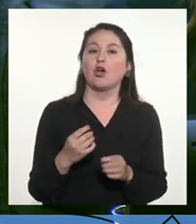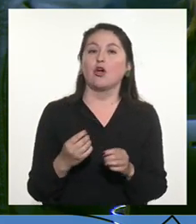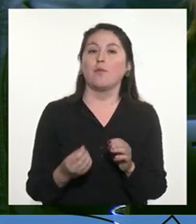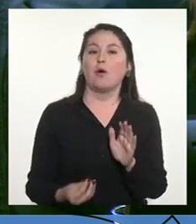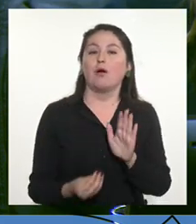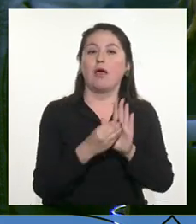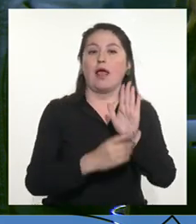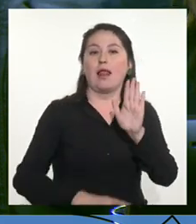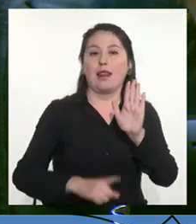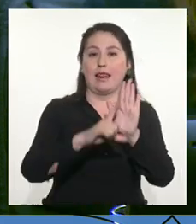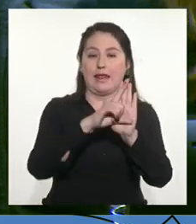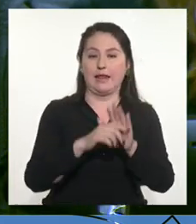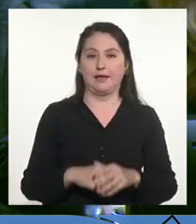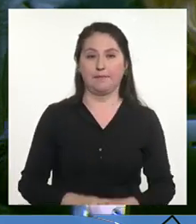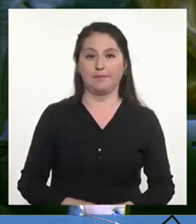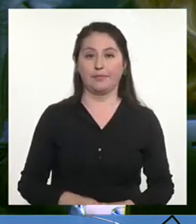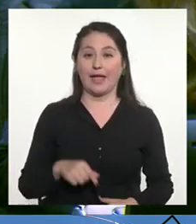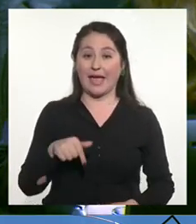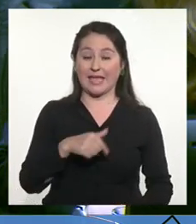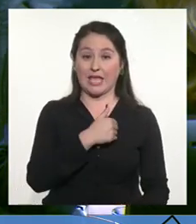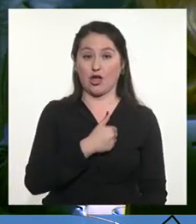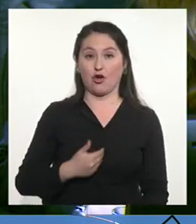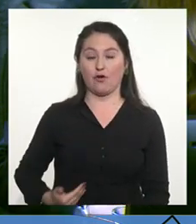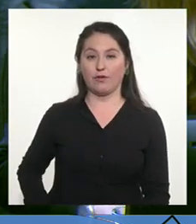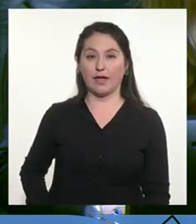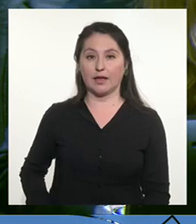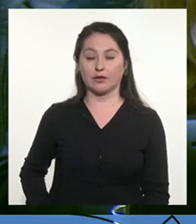aquí el gobierno